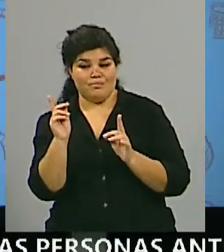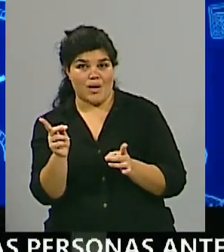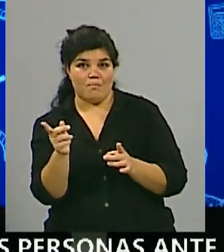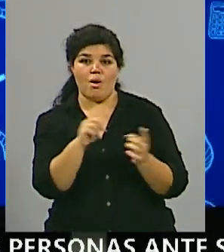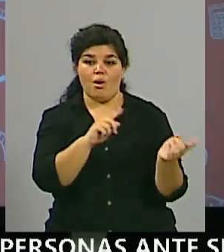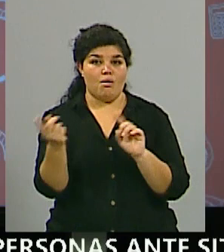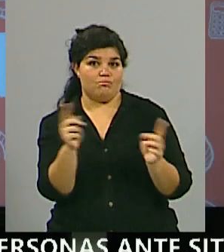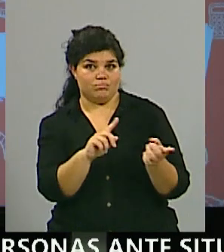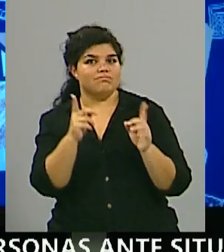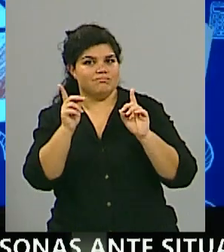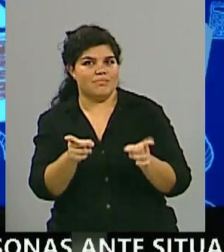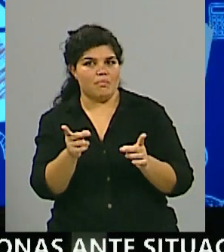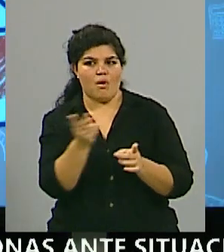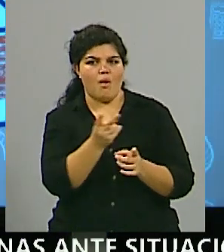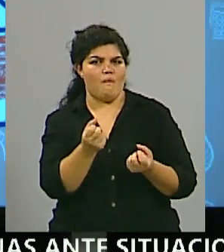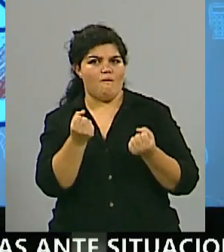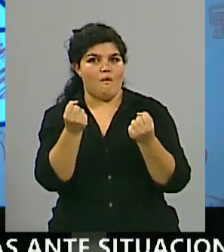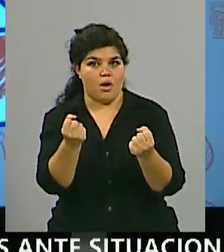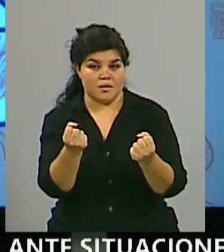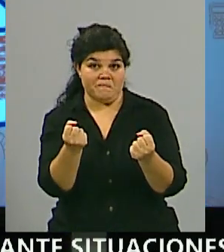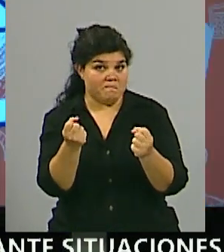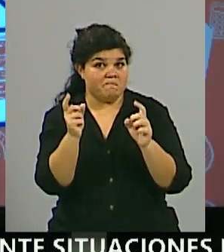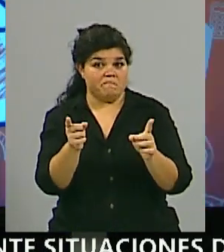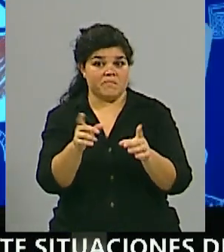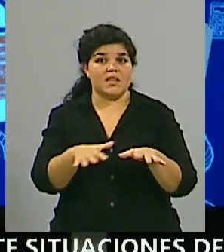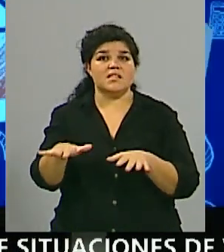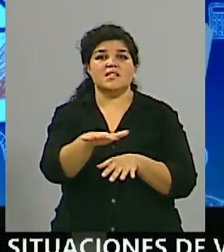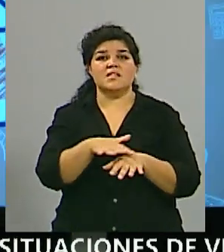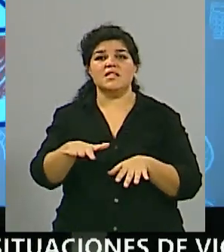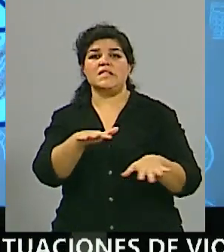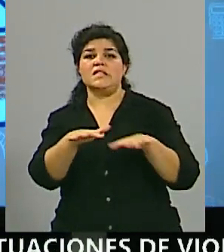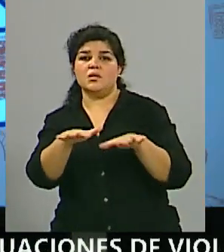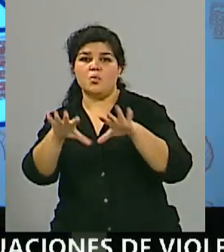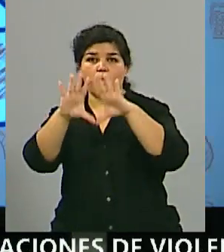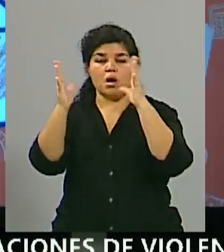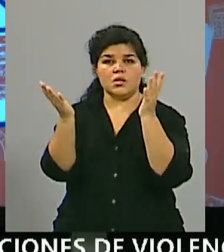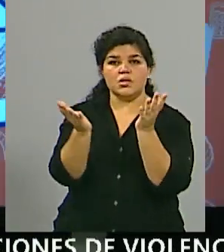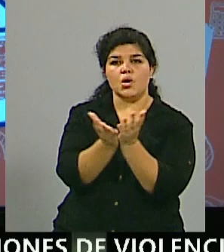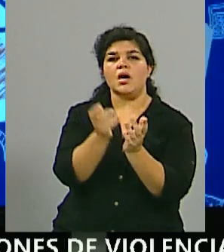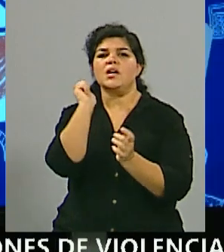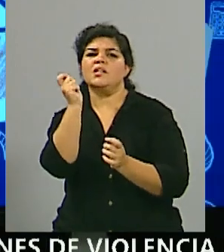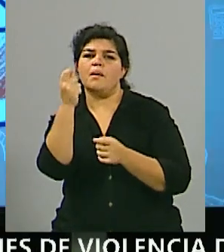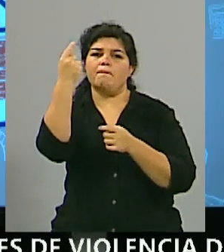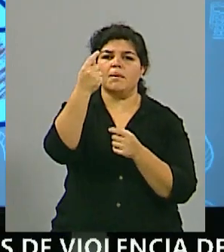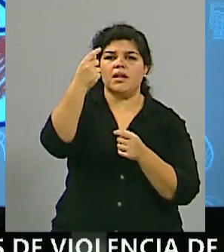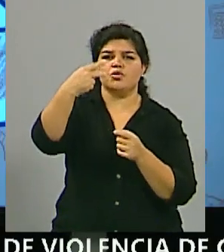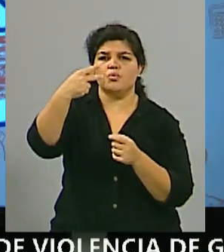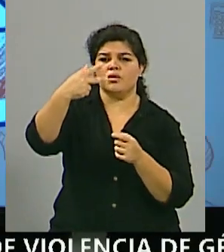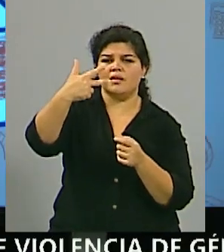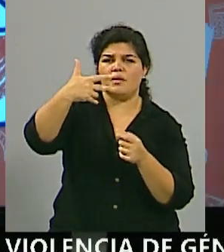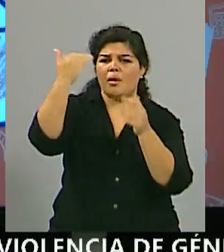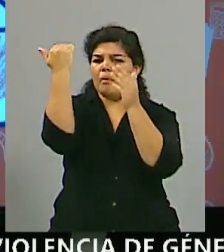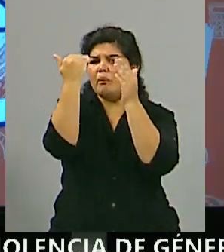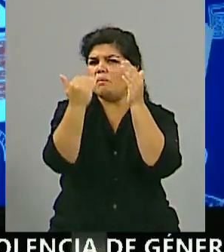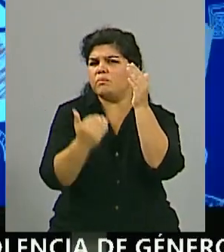que ocupar, ¿no? Entonces, en este contexto, quienes están contando qué país queda detrás de qué país, yo creo